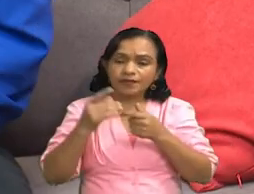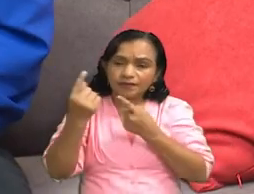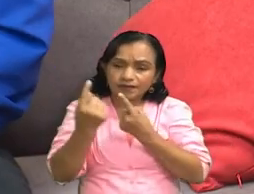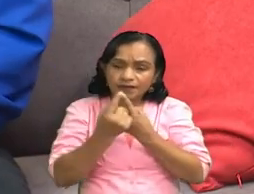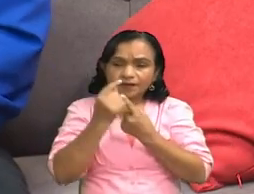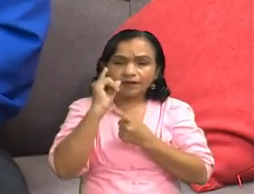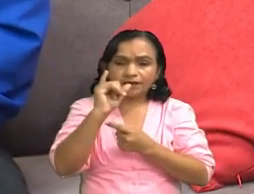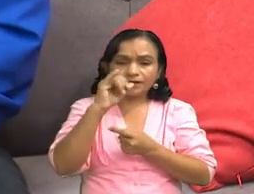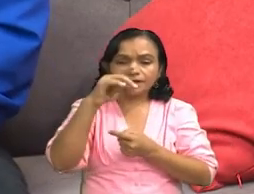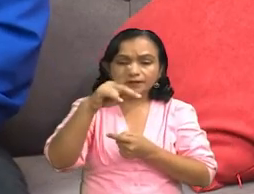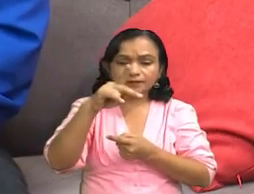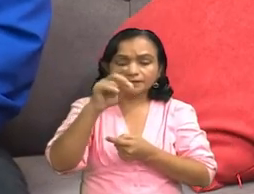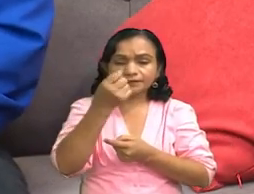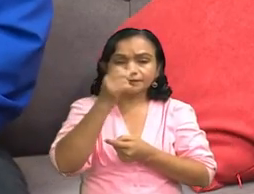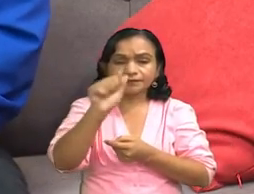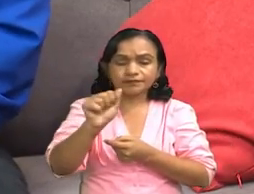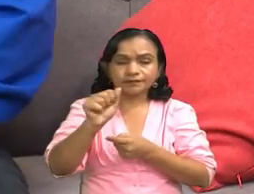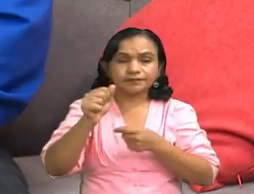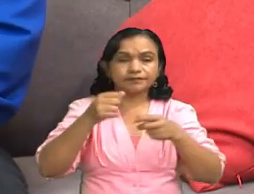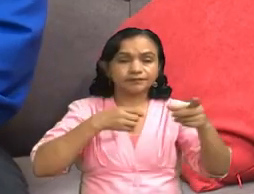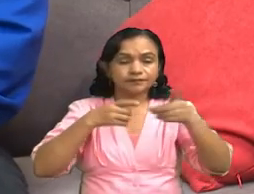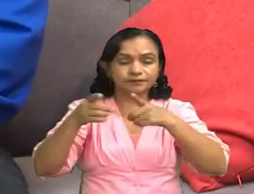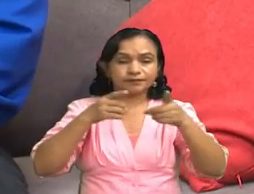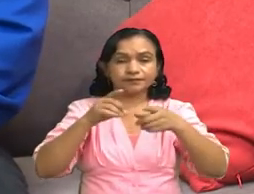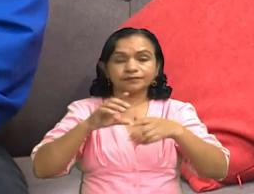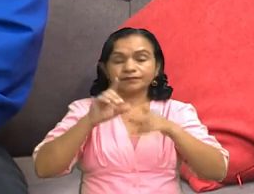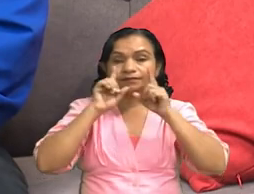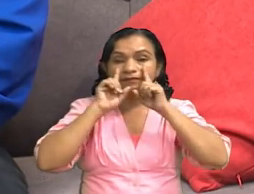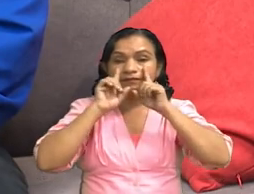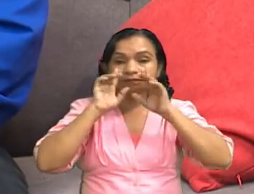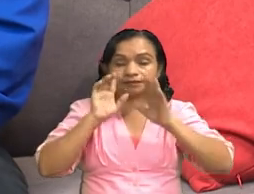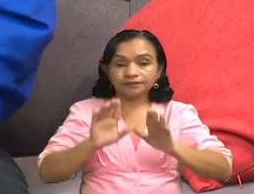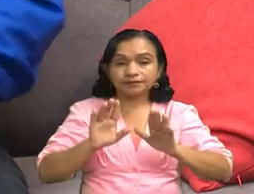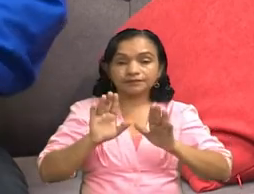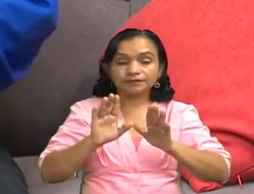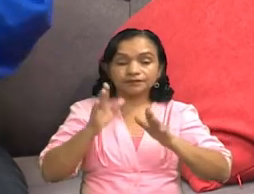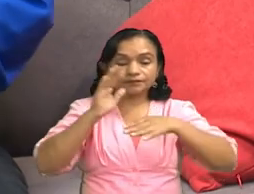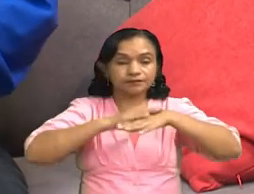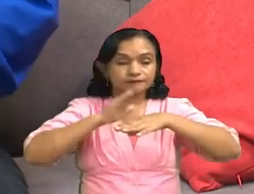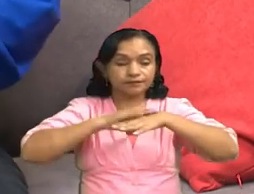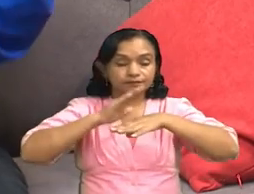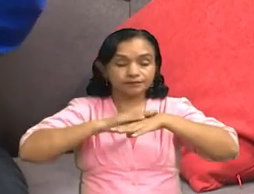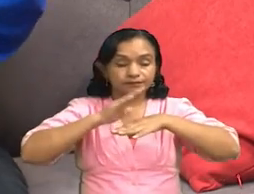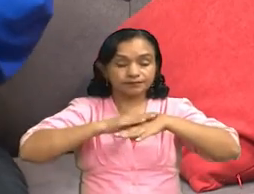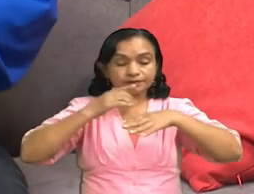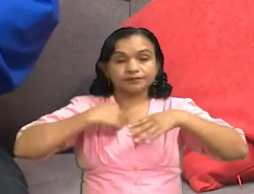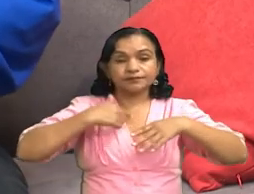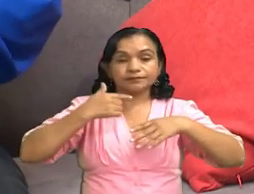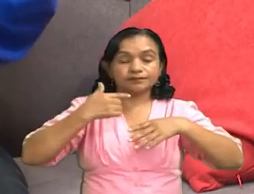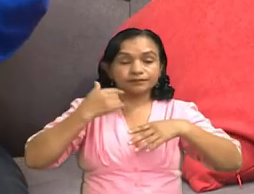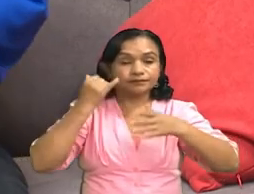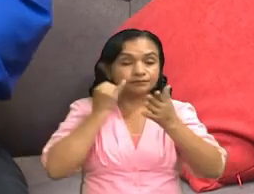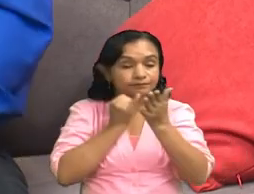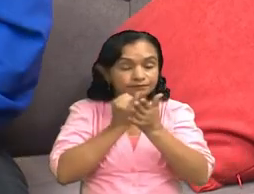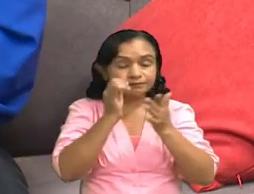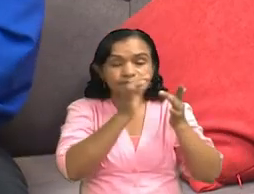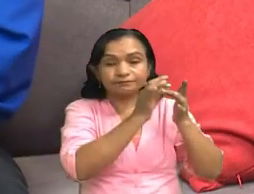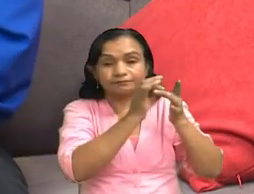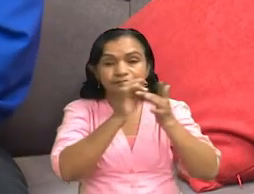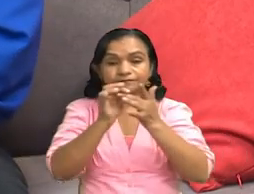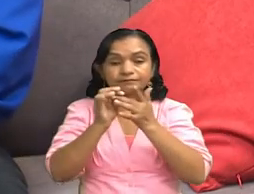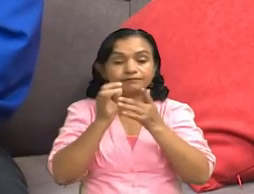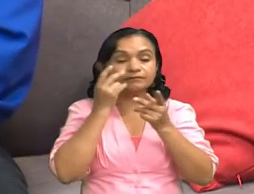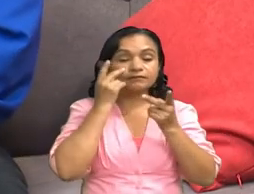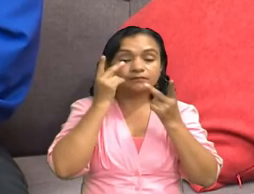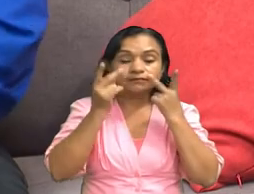a cualquiera de las delegaciones del Sistema Nacional de Producción, Consumo y Comercio, para nosotros como técnicos especialistas que estamos en